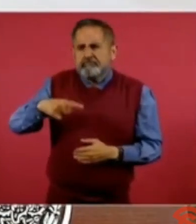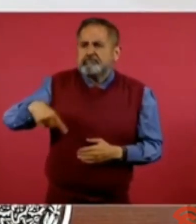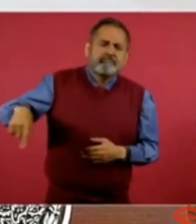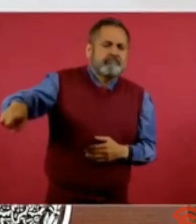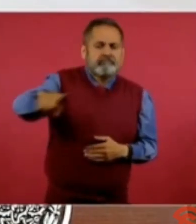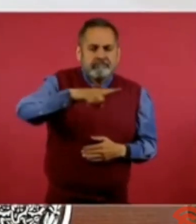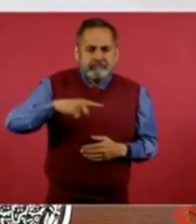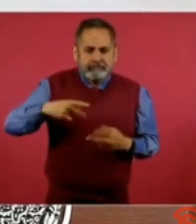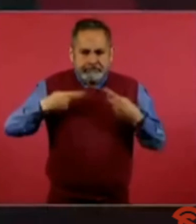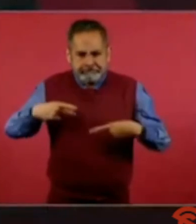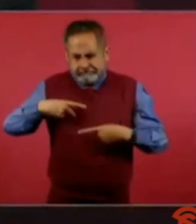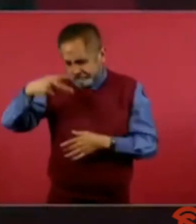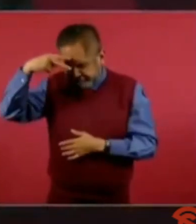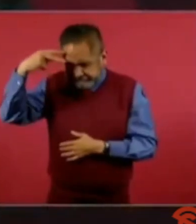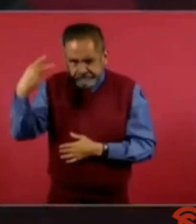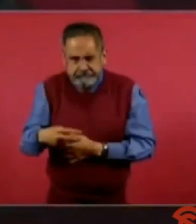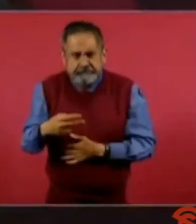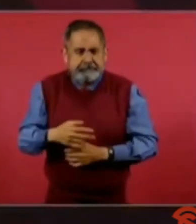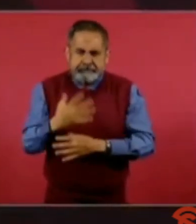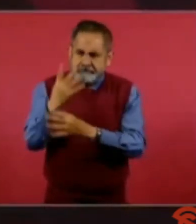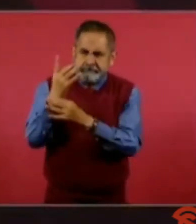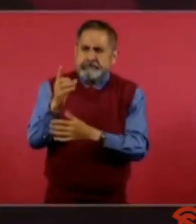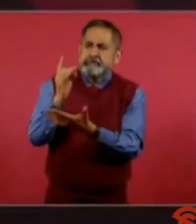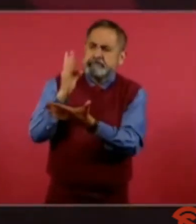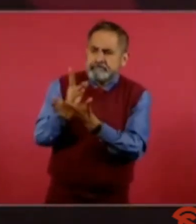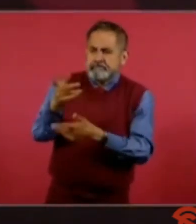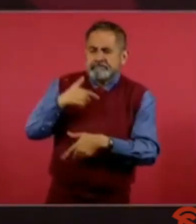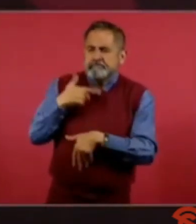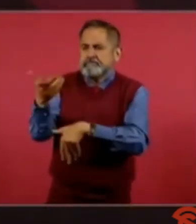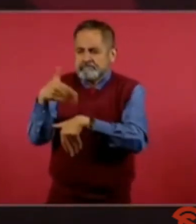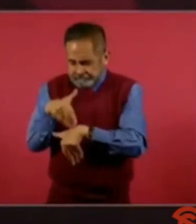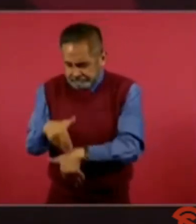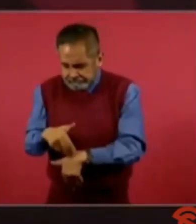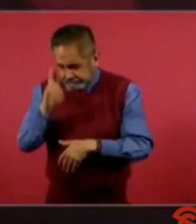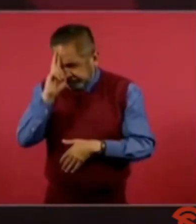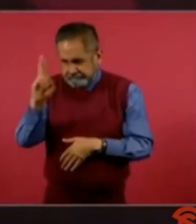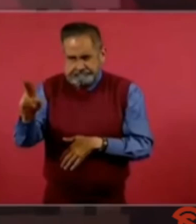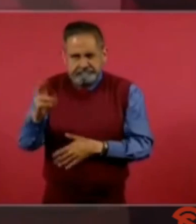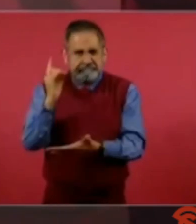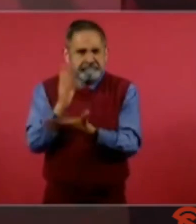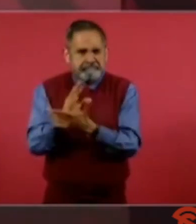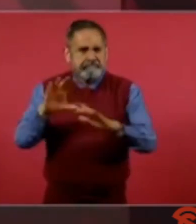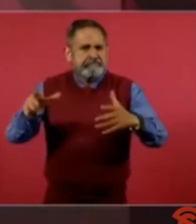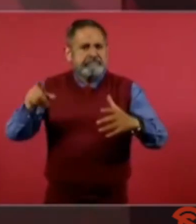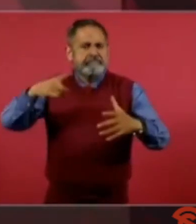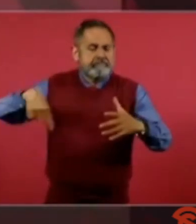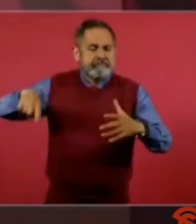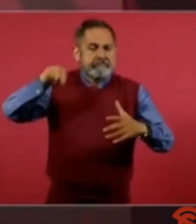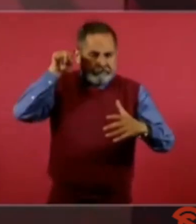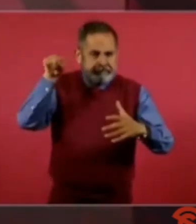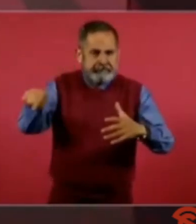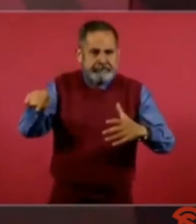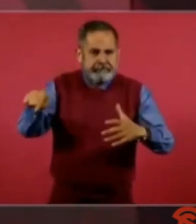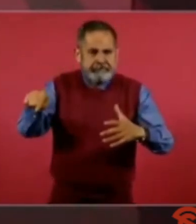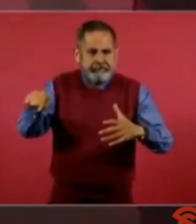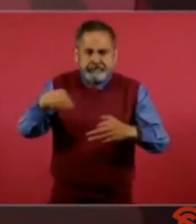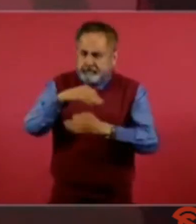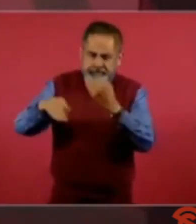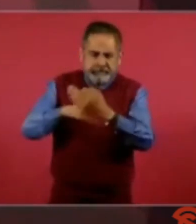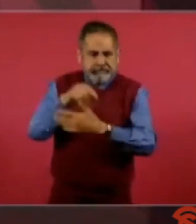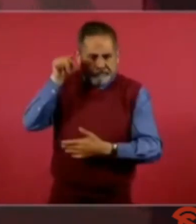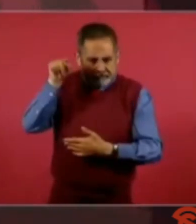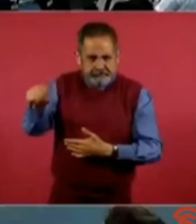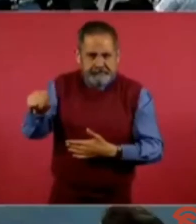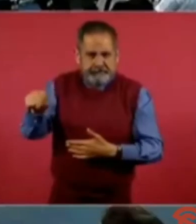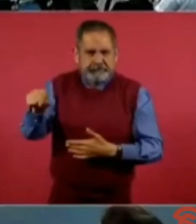soberano es Al único al que le debemos todo